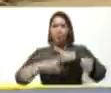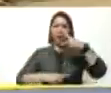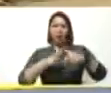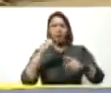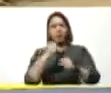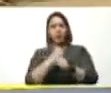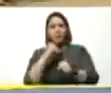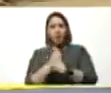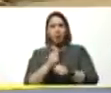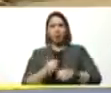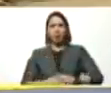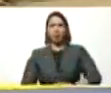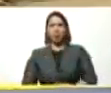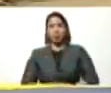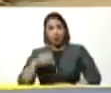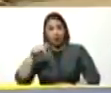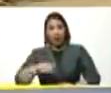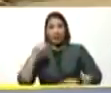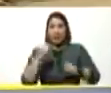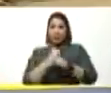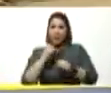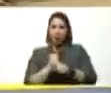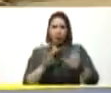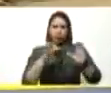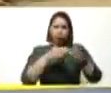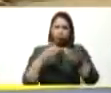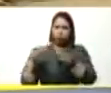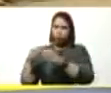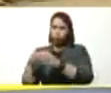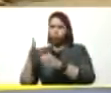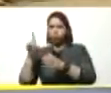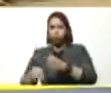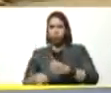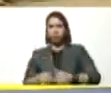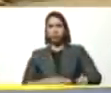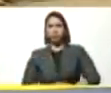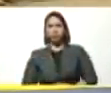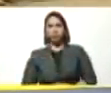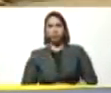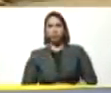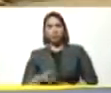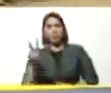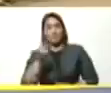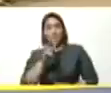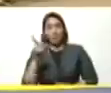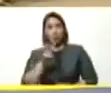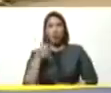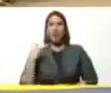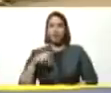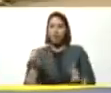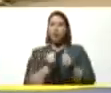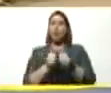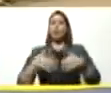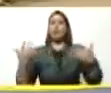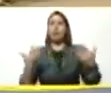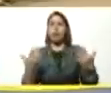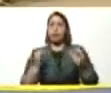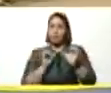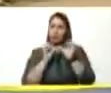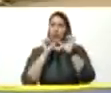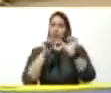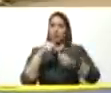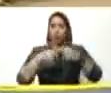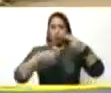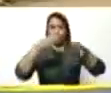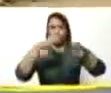su trabajo. Esto es un trabajo colectivo, un trabajo en equipo. y Venezuela tiene con qué para seguir